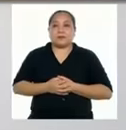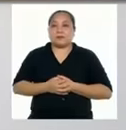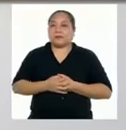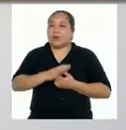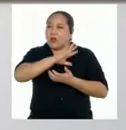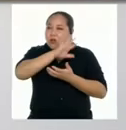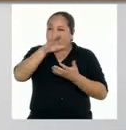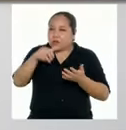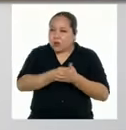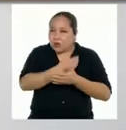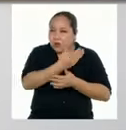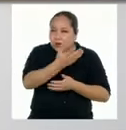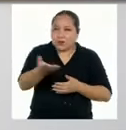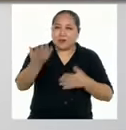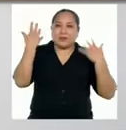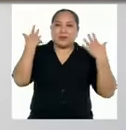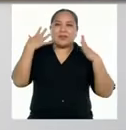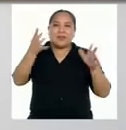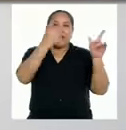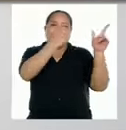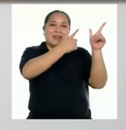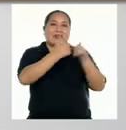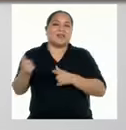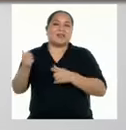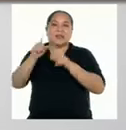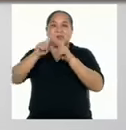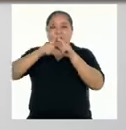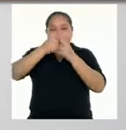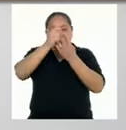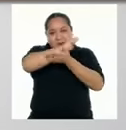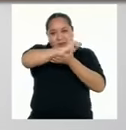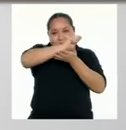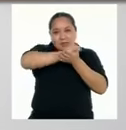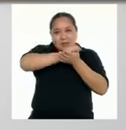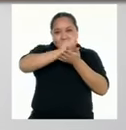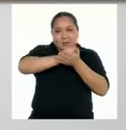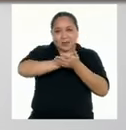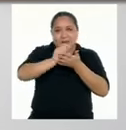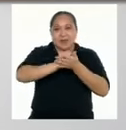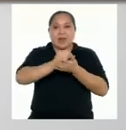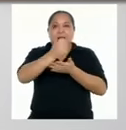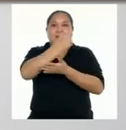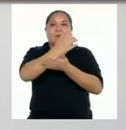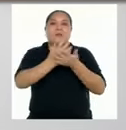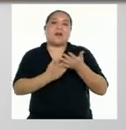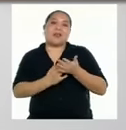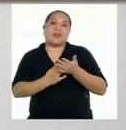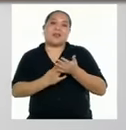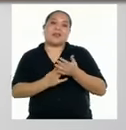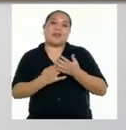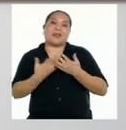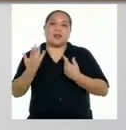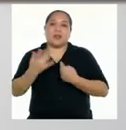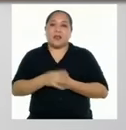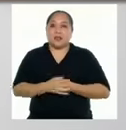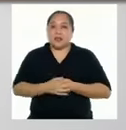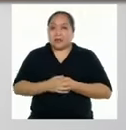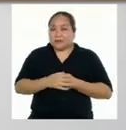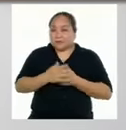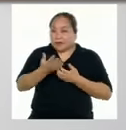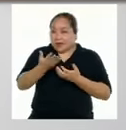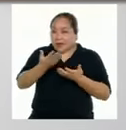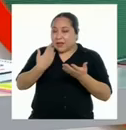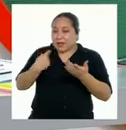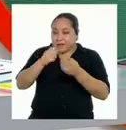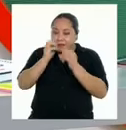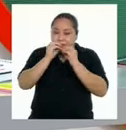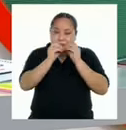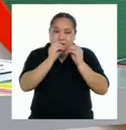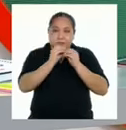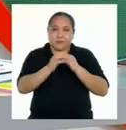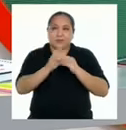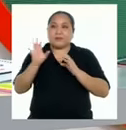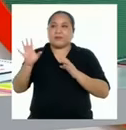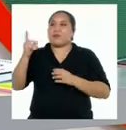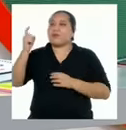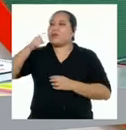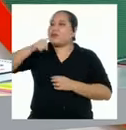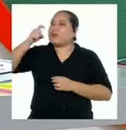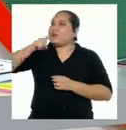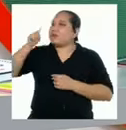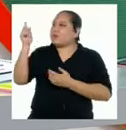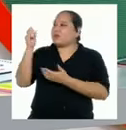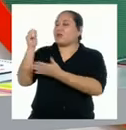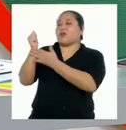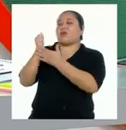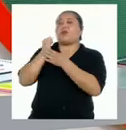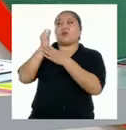Con todo esto, ya estás lista para empezar a escribir la versión preliminar de tu artículo de opinión. Para eso voy a necesitar